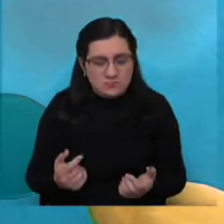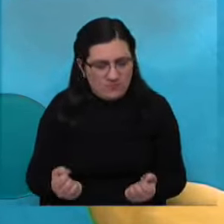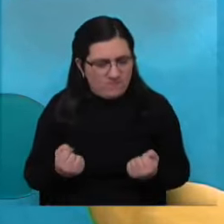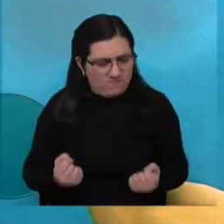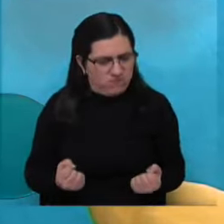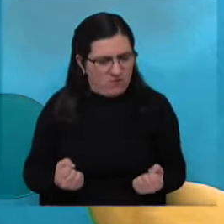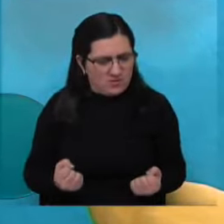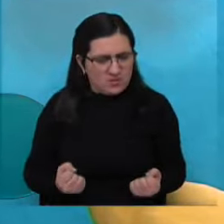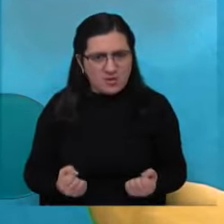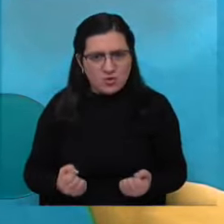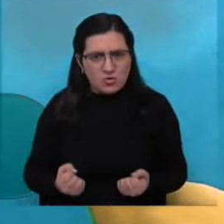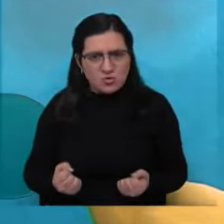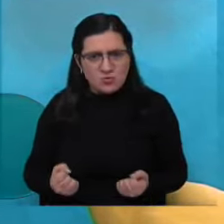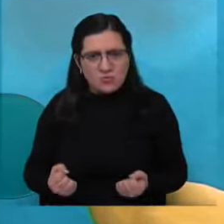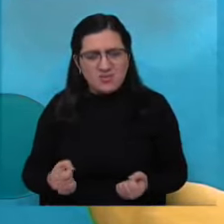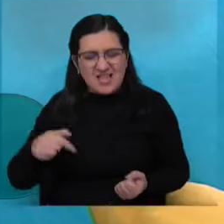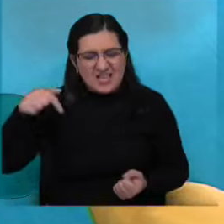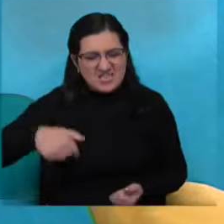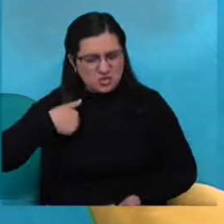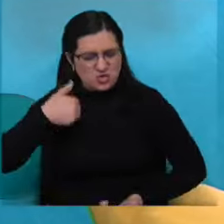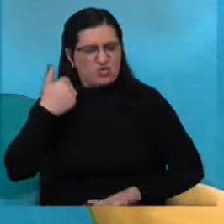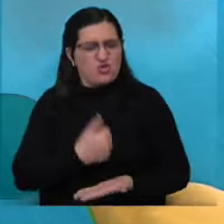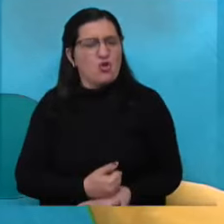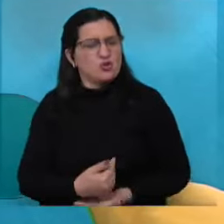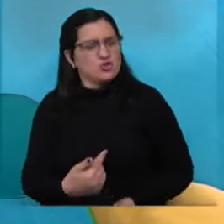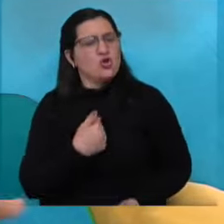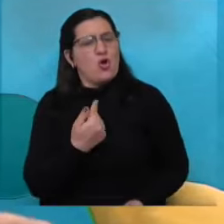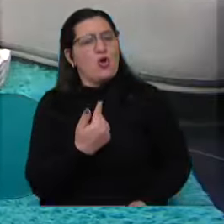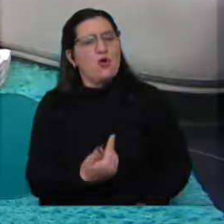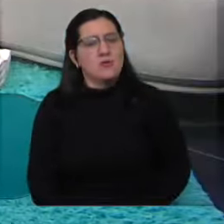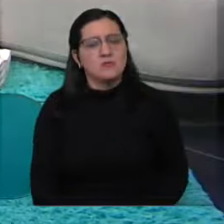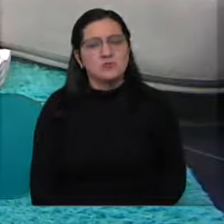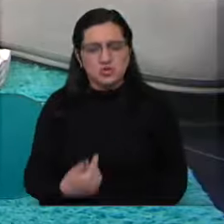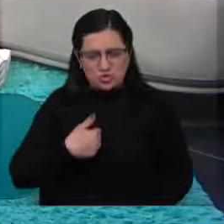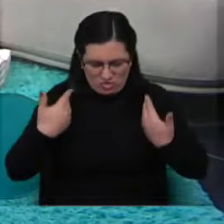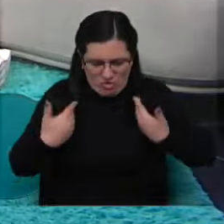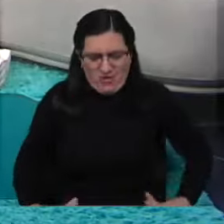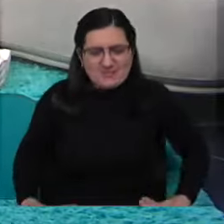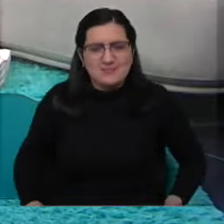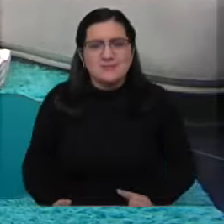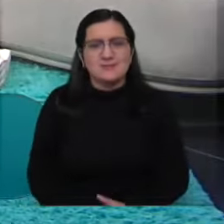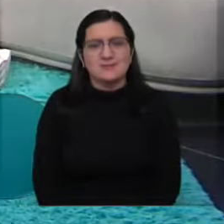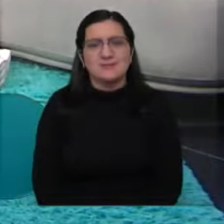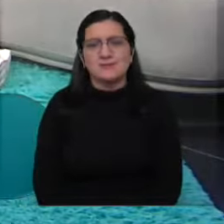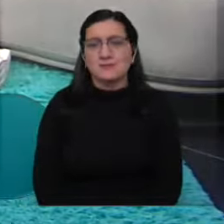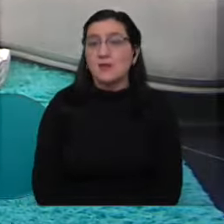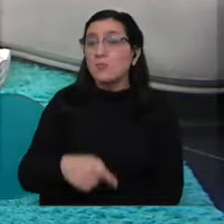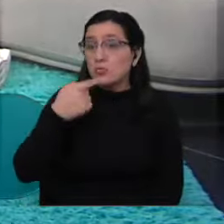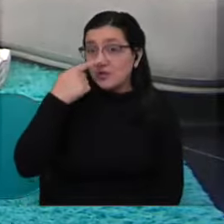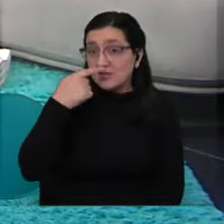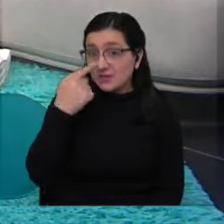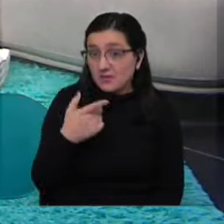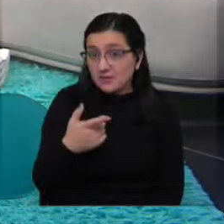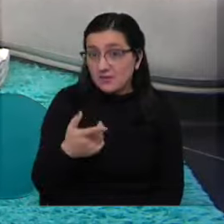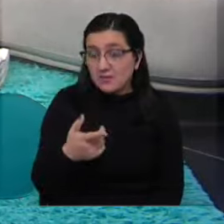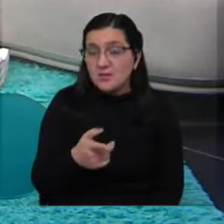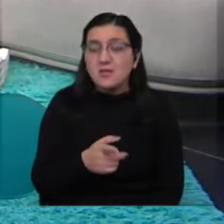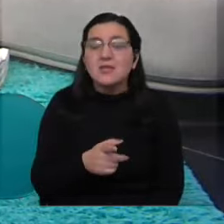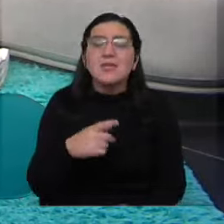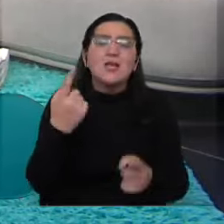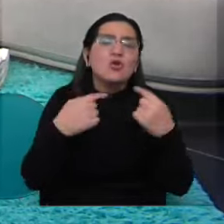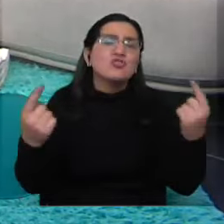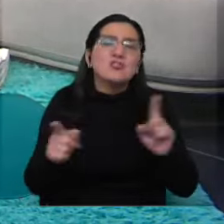frente a la sociedad de que aquí estoy yo Y esto es lo que soy No qué interesante y qué es lo que no se dice porque